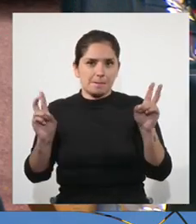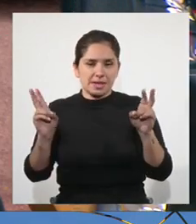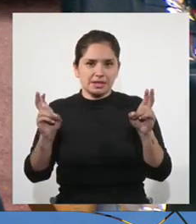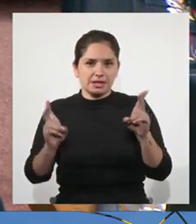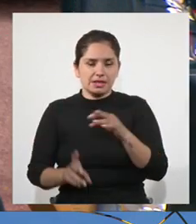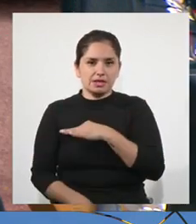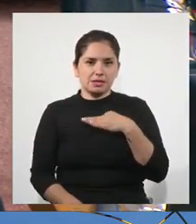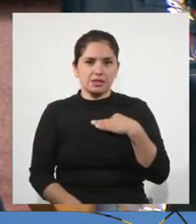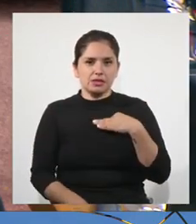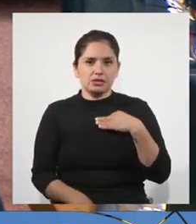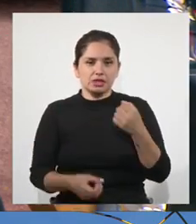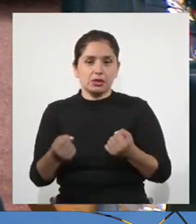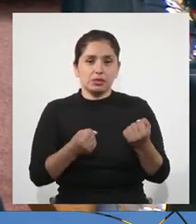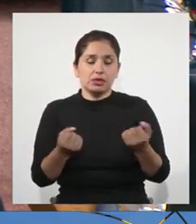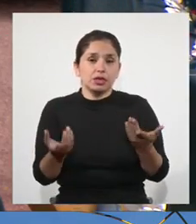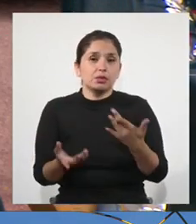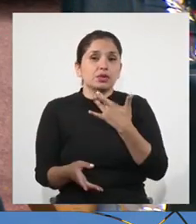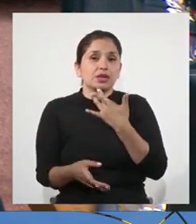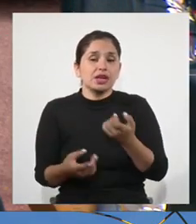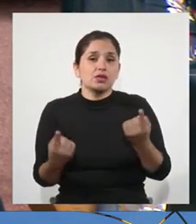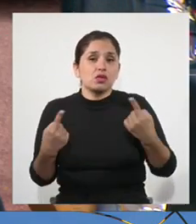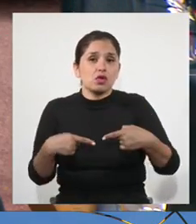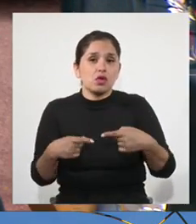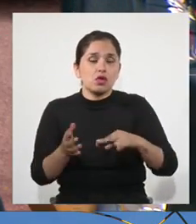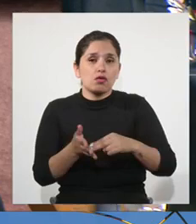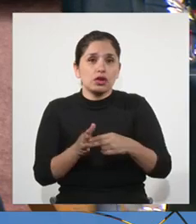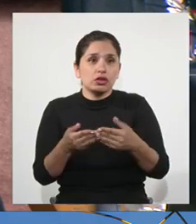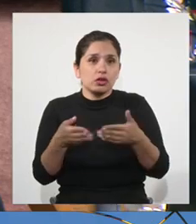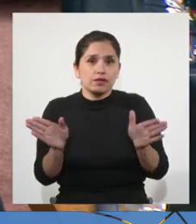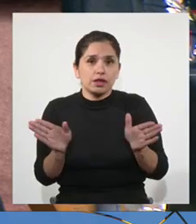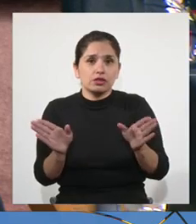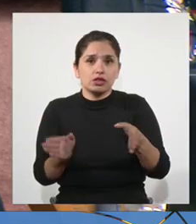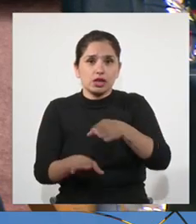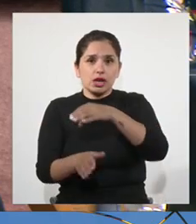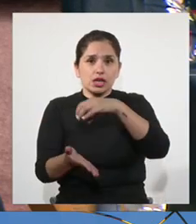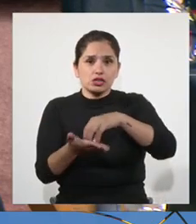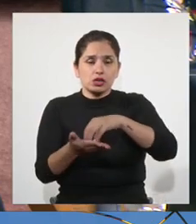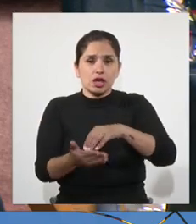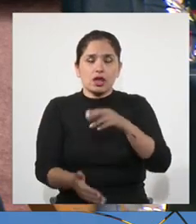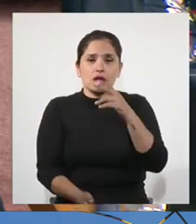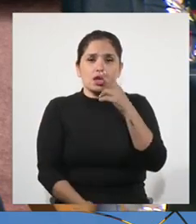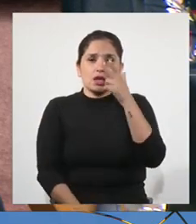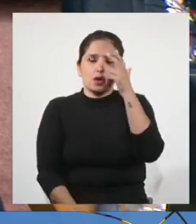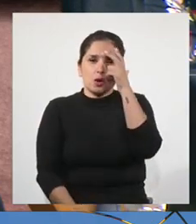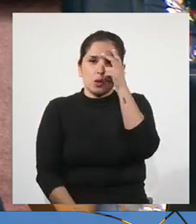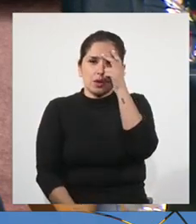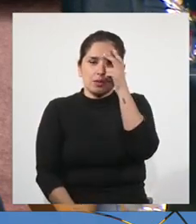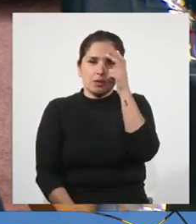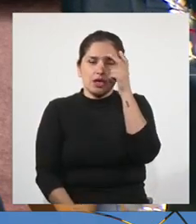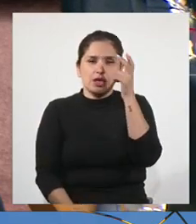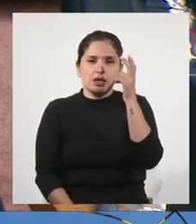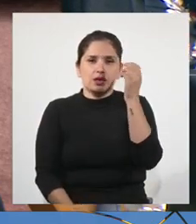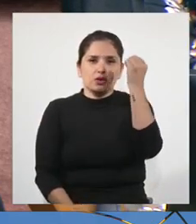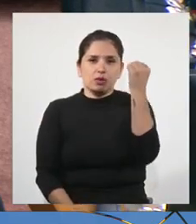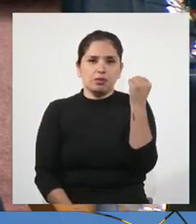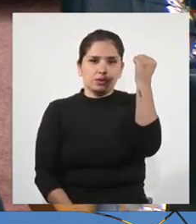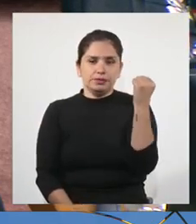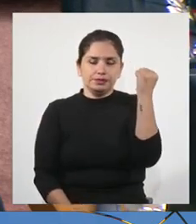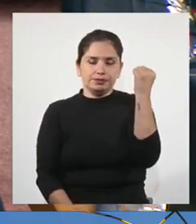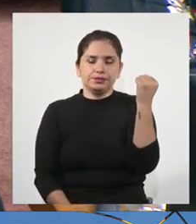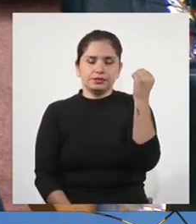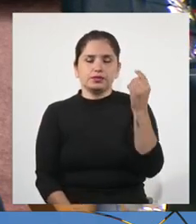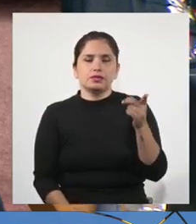de transporte toda vez que tenemos un conflicto abierto en la ciudad de Copiapó. La Federación Regional de